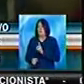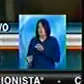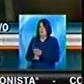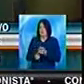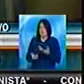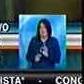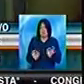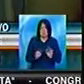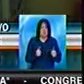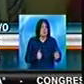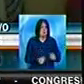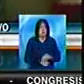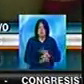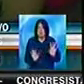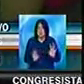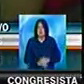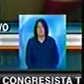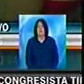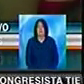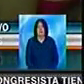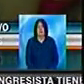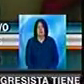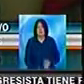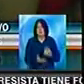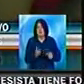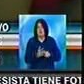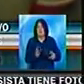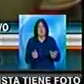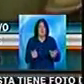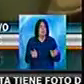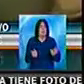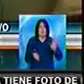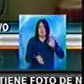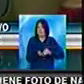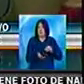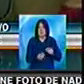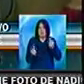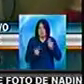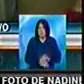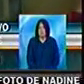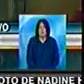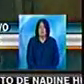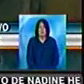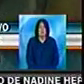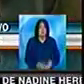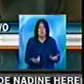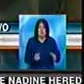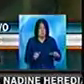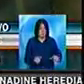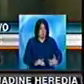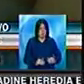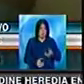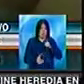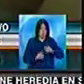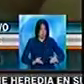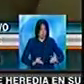nada absolutamente. Al contrario, se va a cerrar con mayor rapidez, se va a llenar el tanque